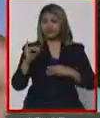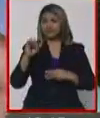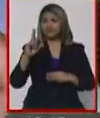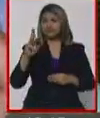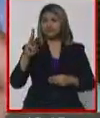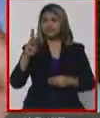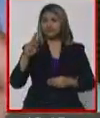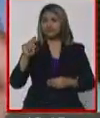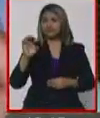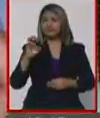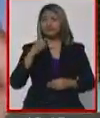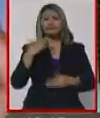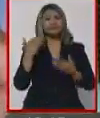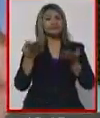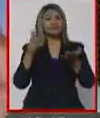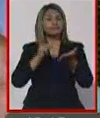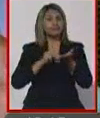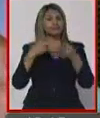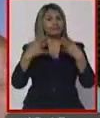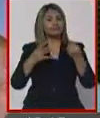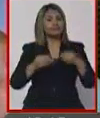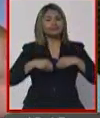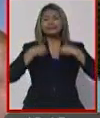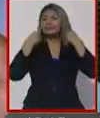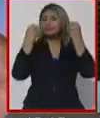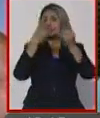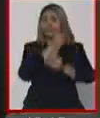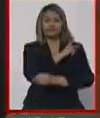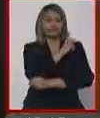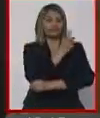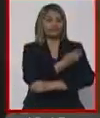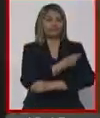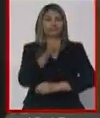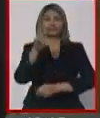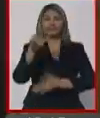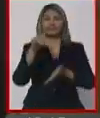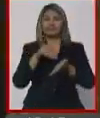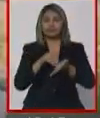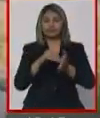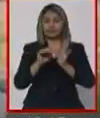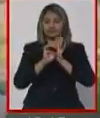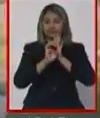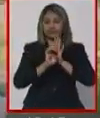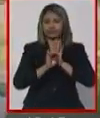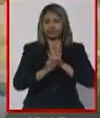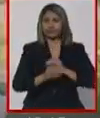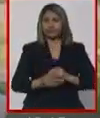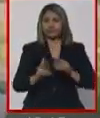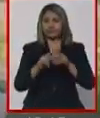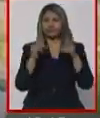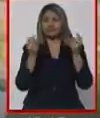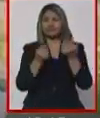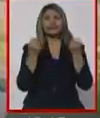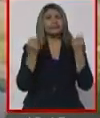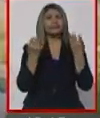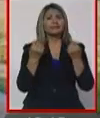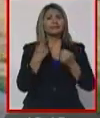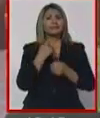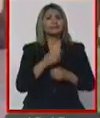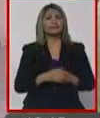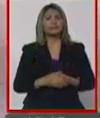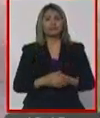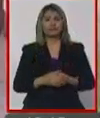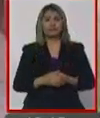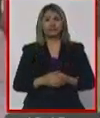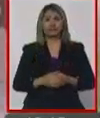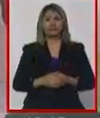ítem, la mayor cantidad de ítem ahora al distrito de Plan 3000, por ejemplo. En general, el departamento, ¿cuántos ítems se han? Es decir,